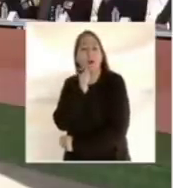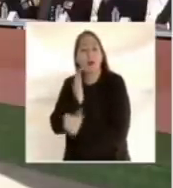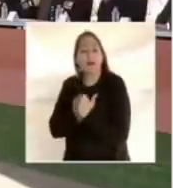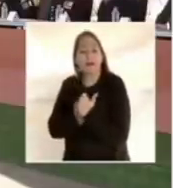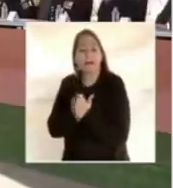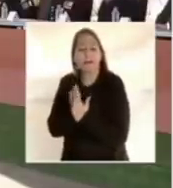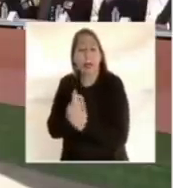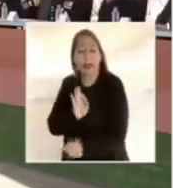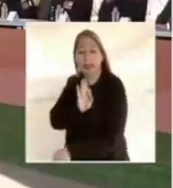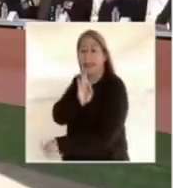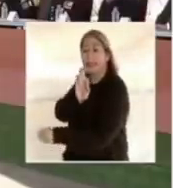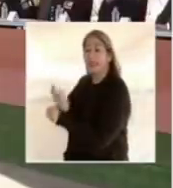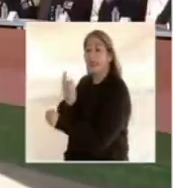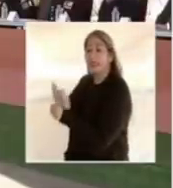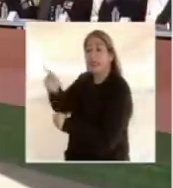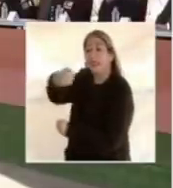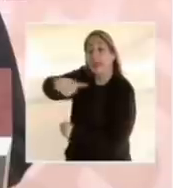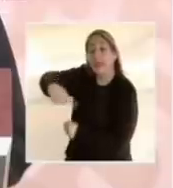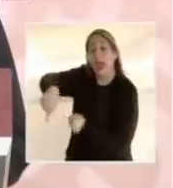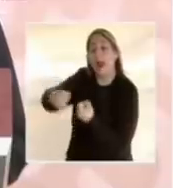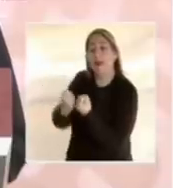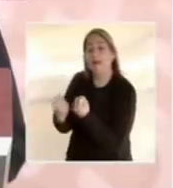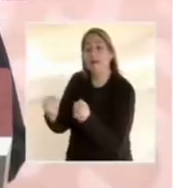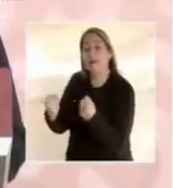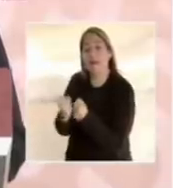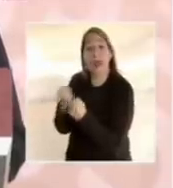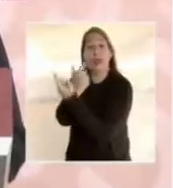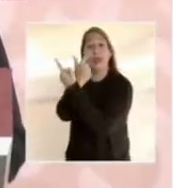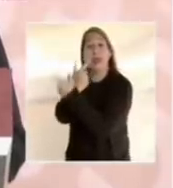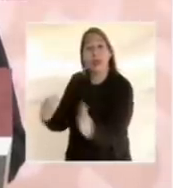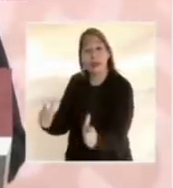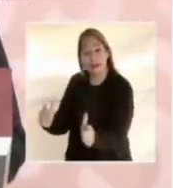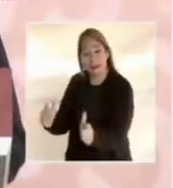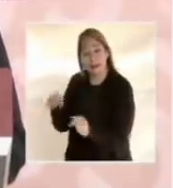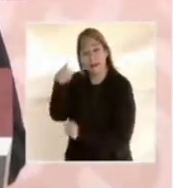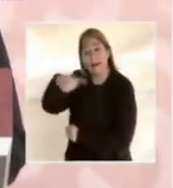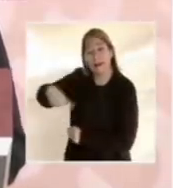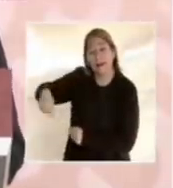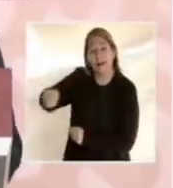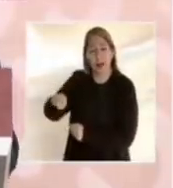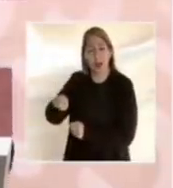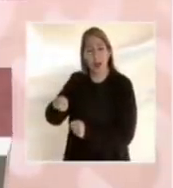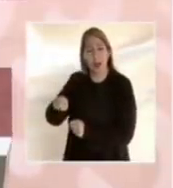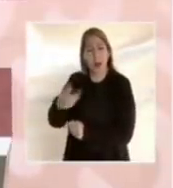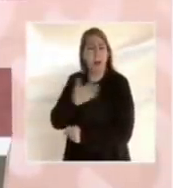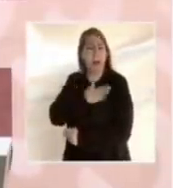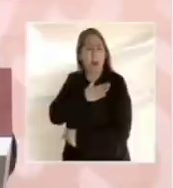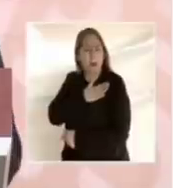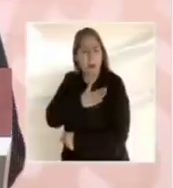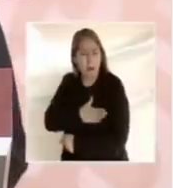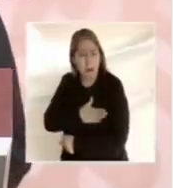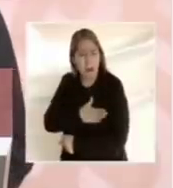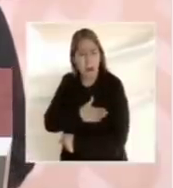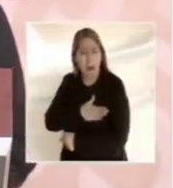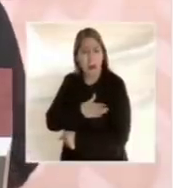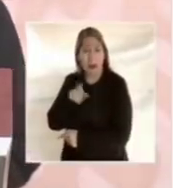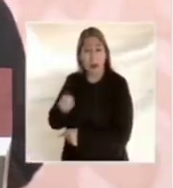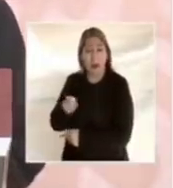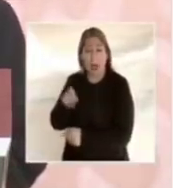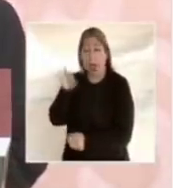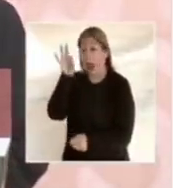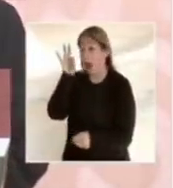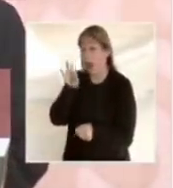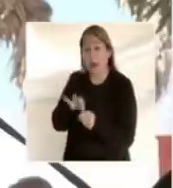un defensor leal de la libertad la justicia la